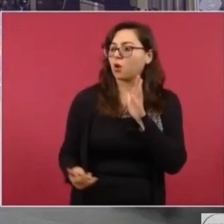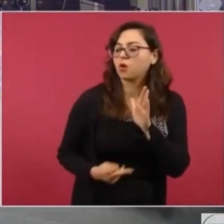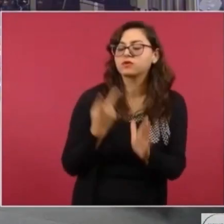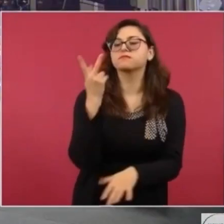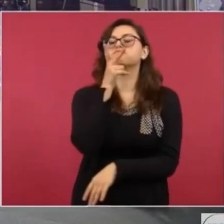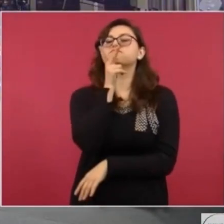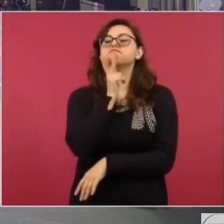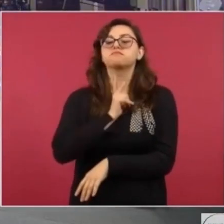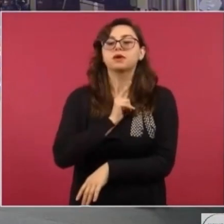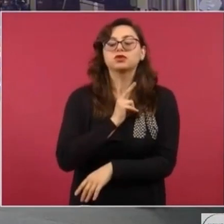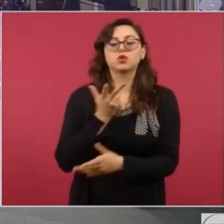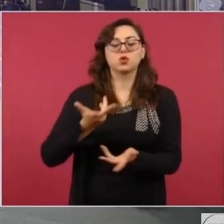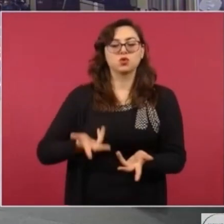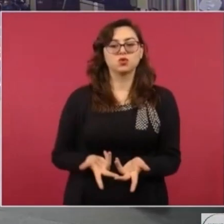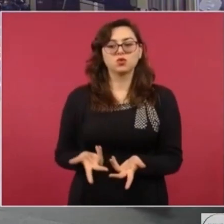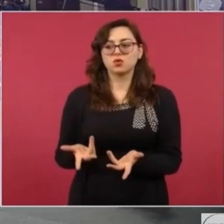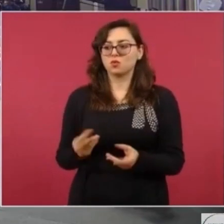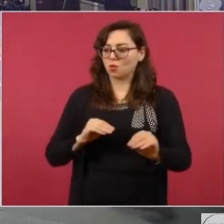estamos produciendo hoy.